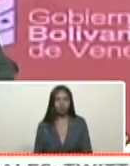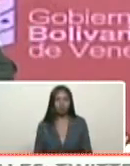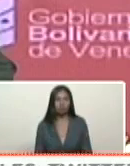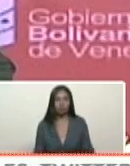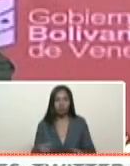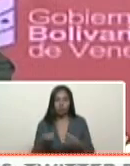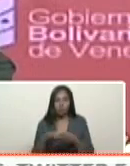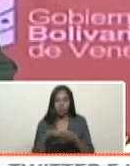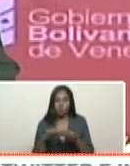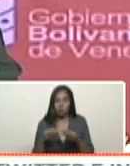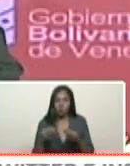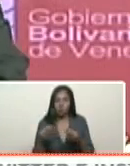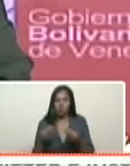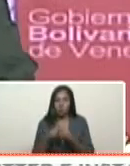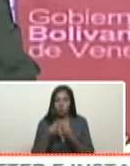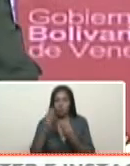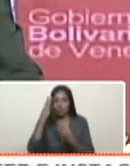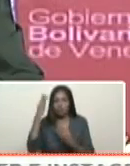colectiva,